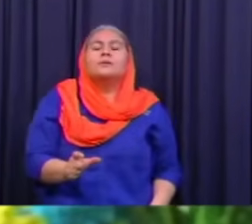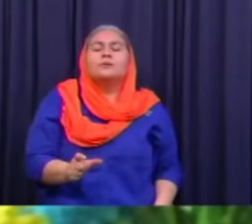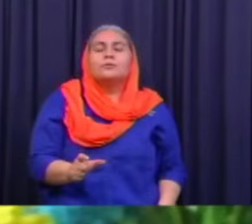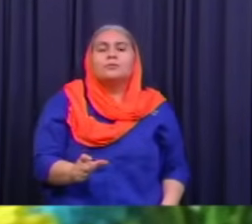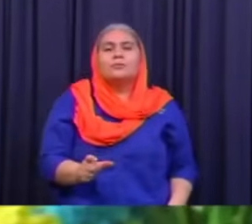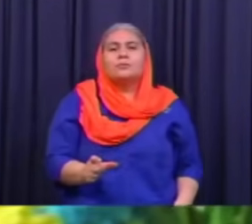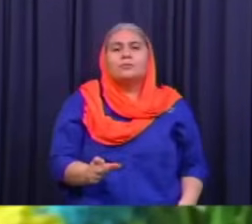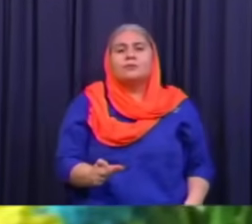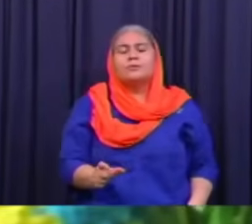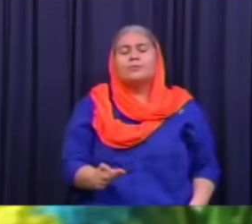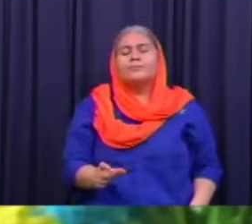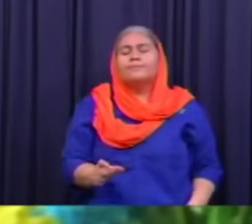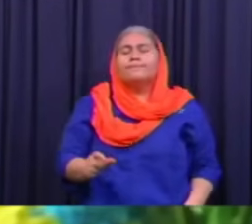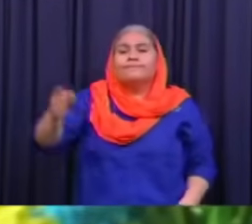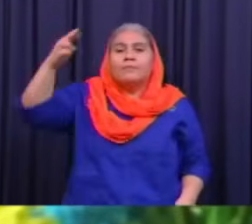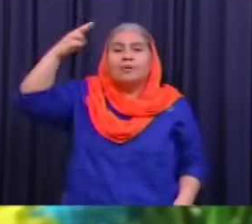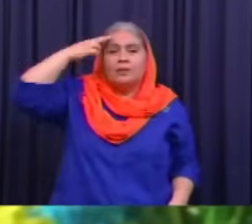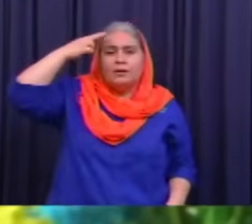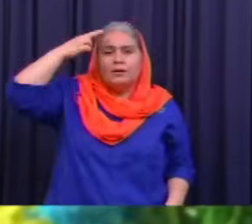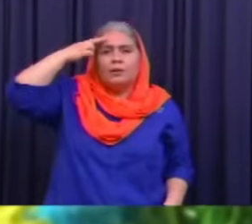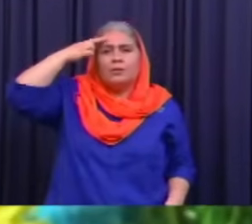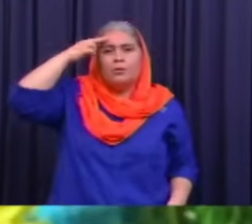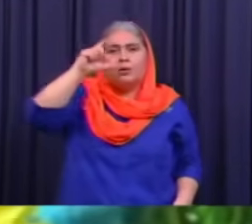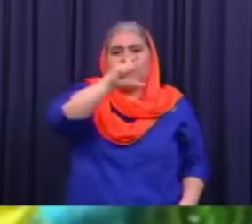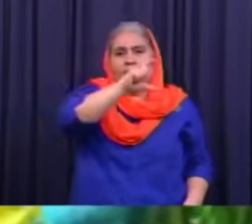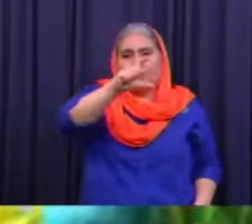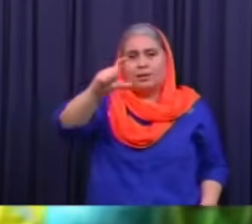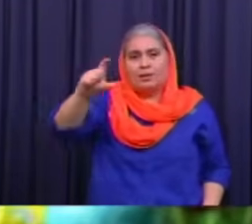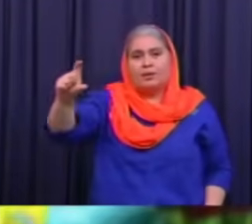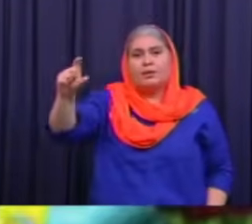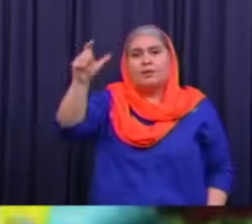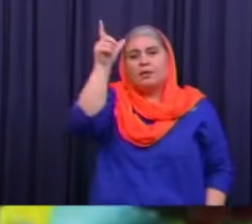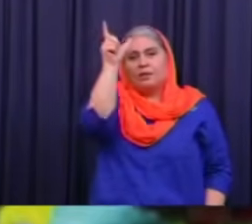Señor llévame a la